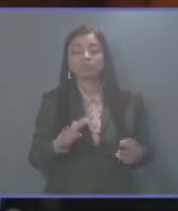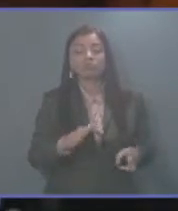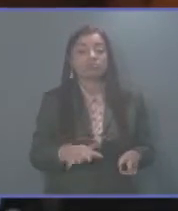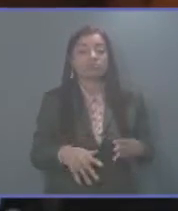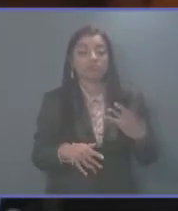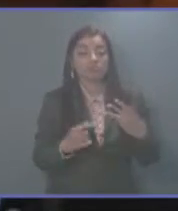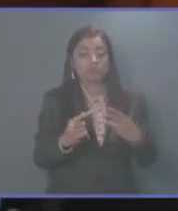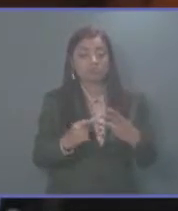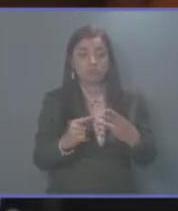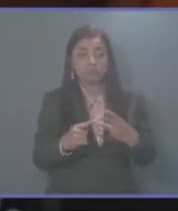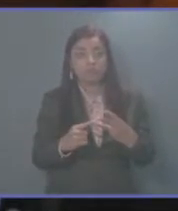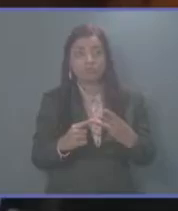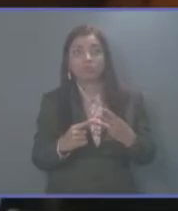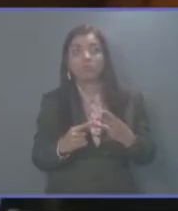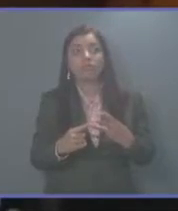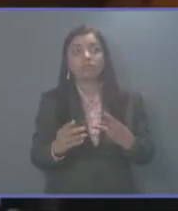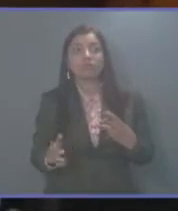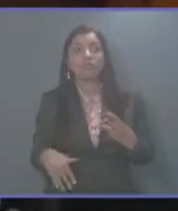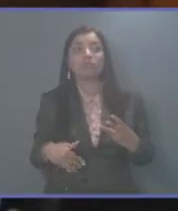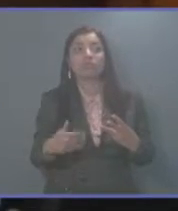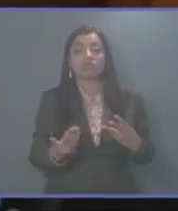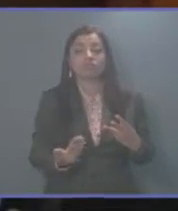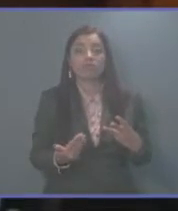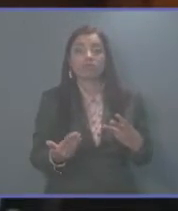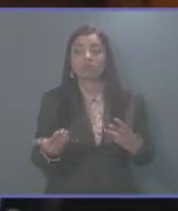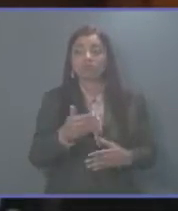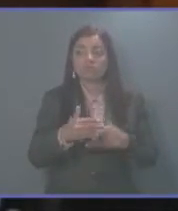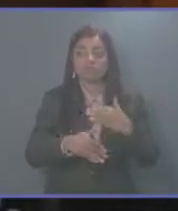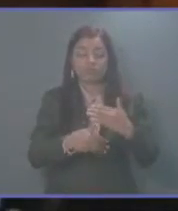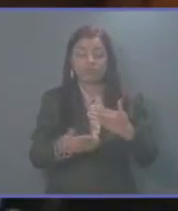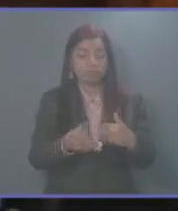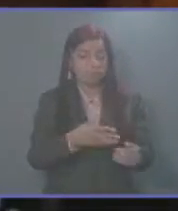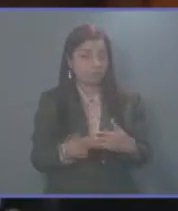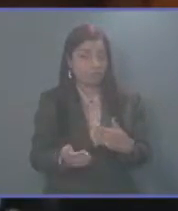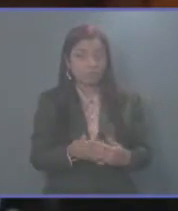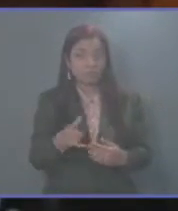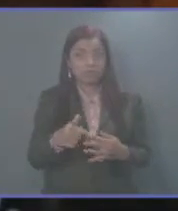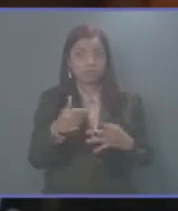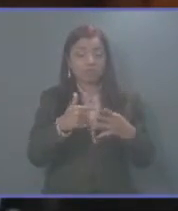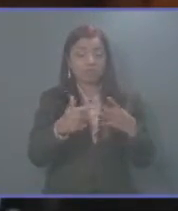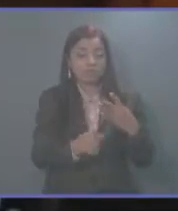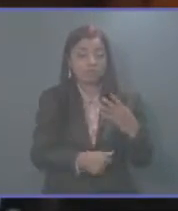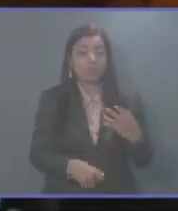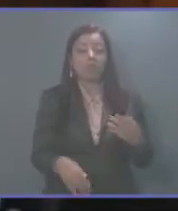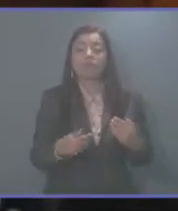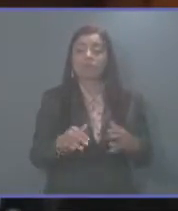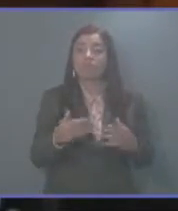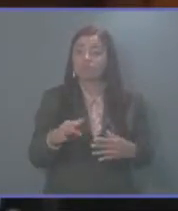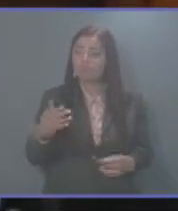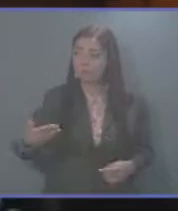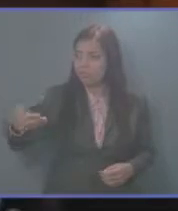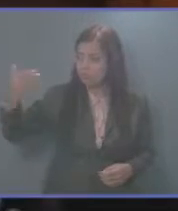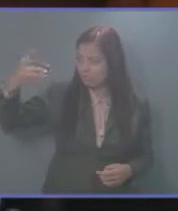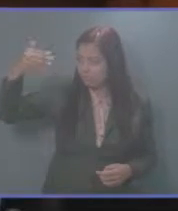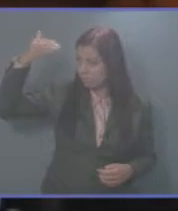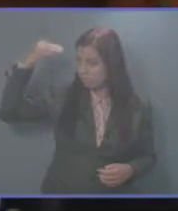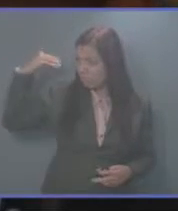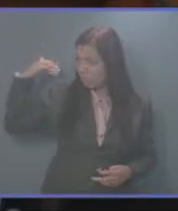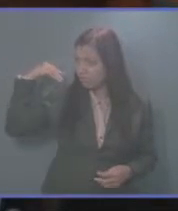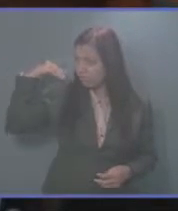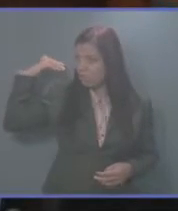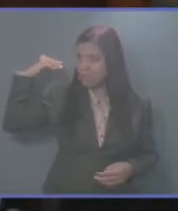Romanos 3, que no obstante, la referida ley tiene varios años desde su entrada